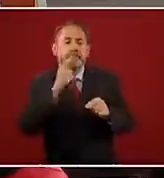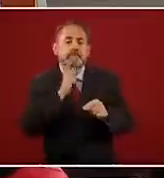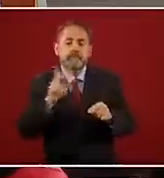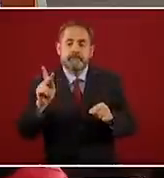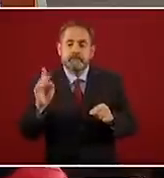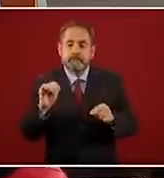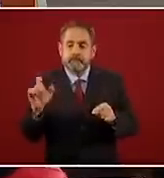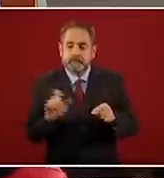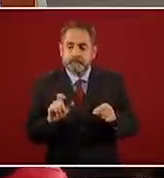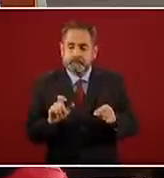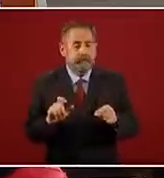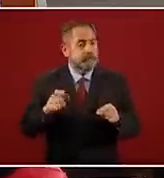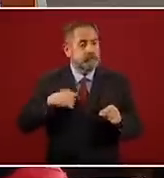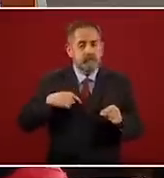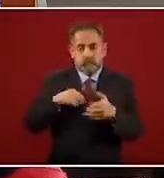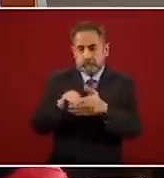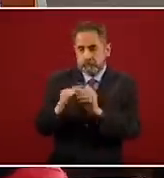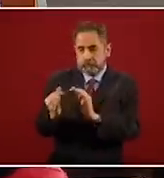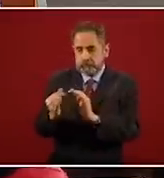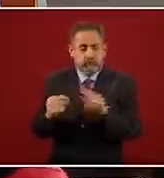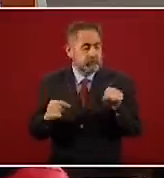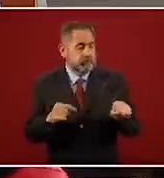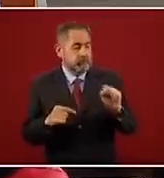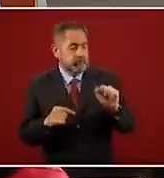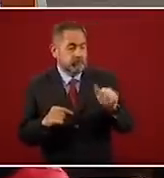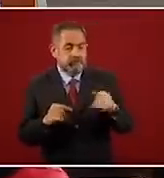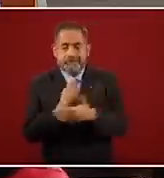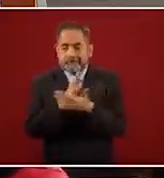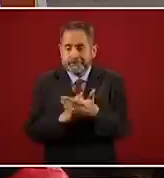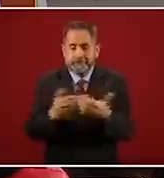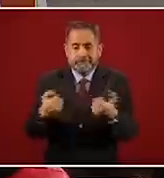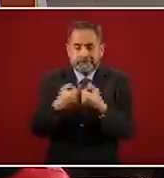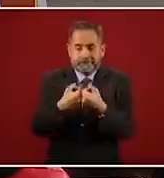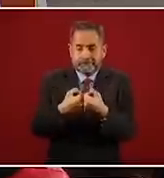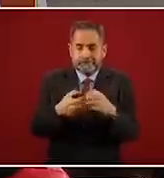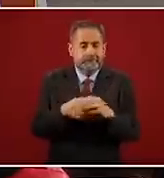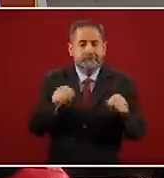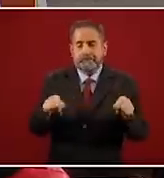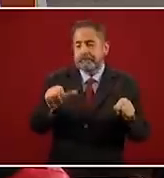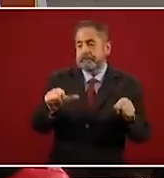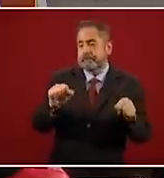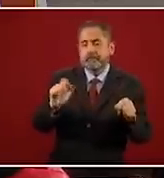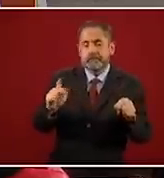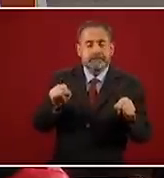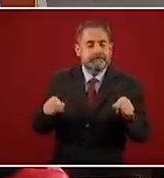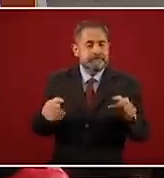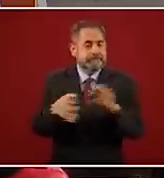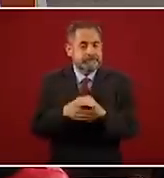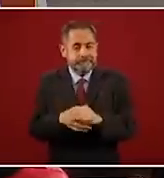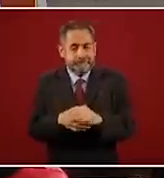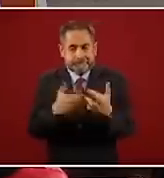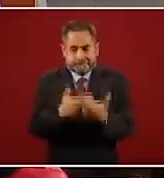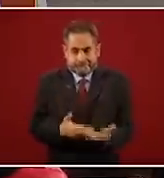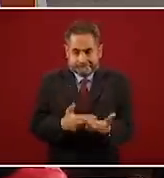Mexicanos. Nosotros tenemos un campo al lado del campo SAMA que se llama ASAP. Entonces, el